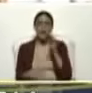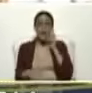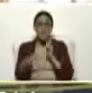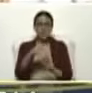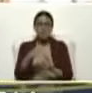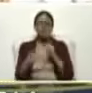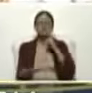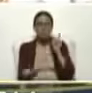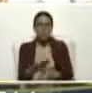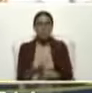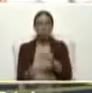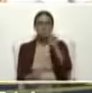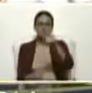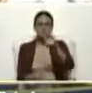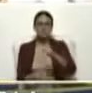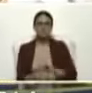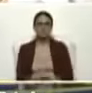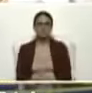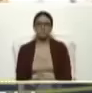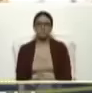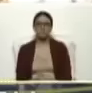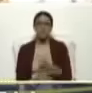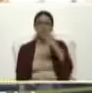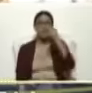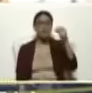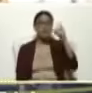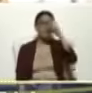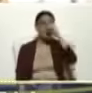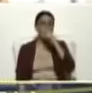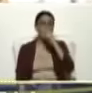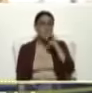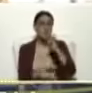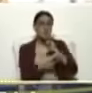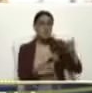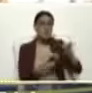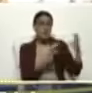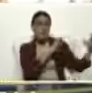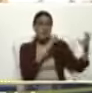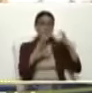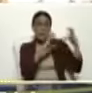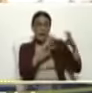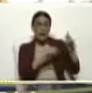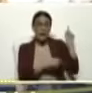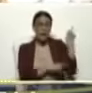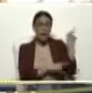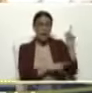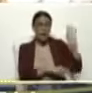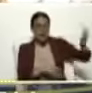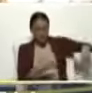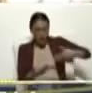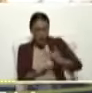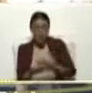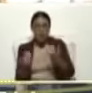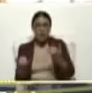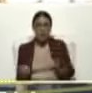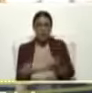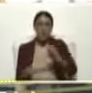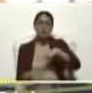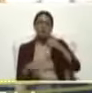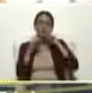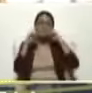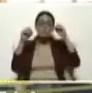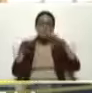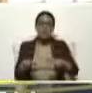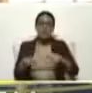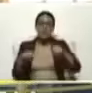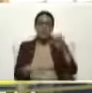cumpliendo. A los 200 años de Junín y Ayacucho ha llegado una bendición a nuestro país.